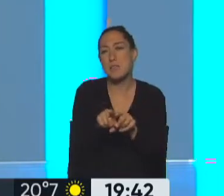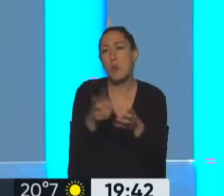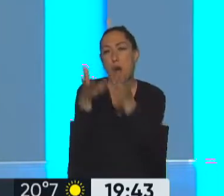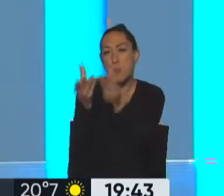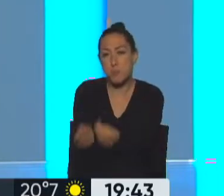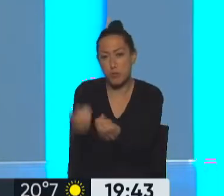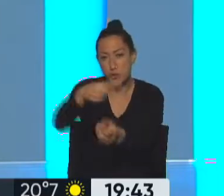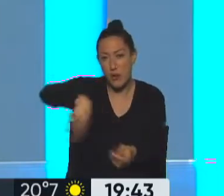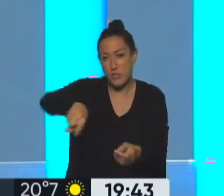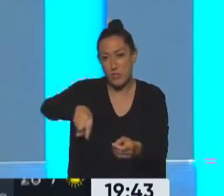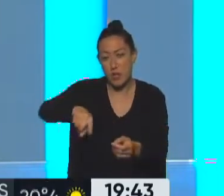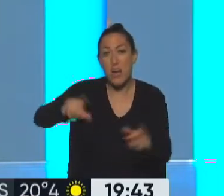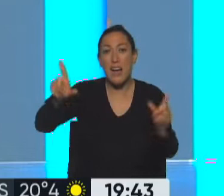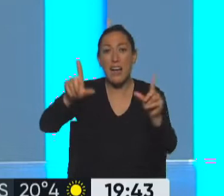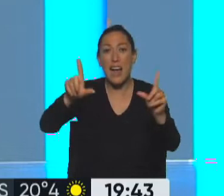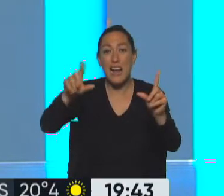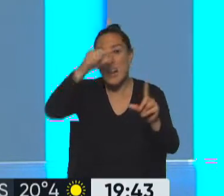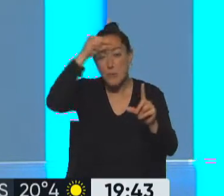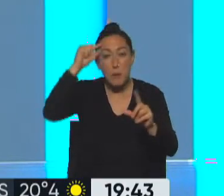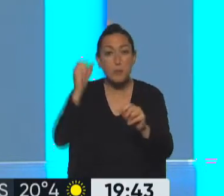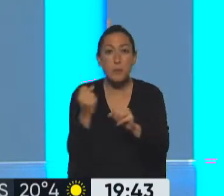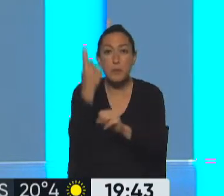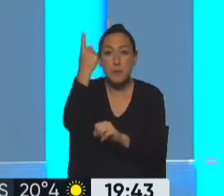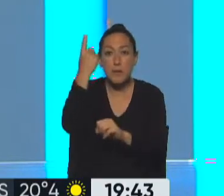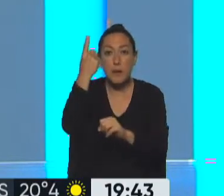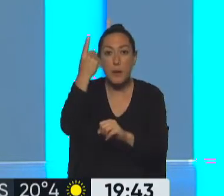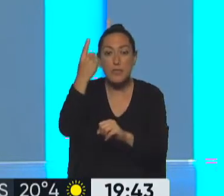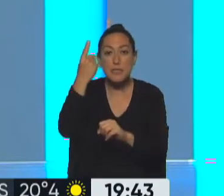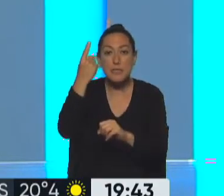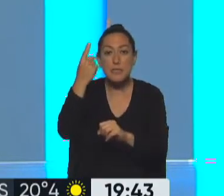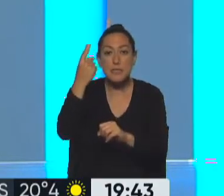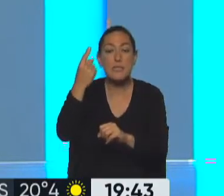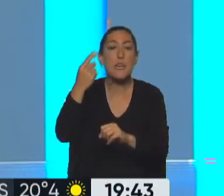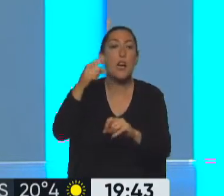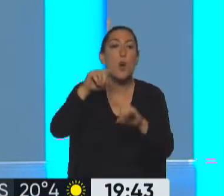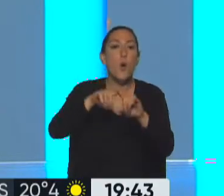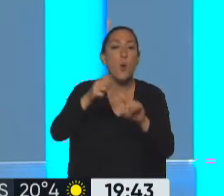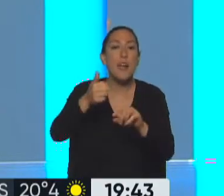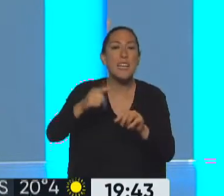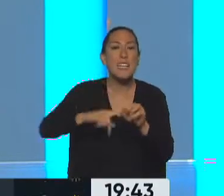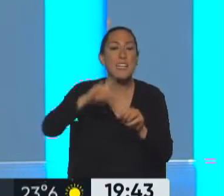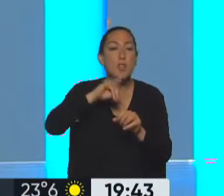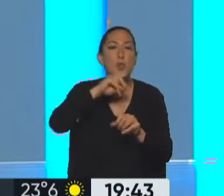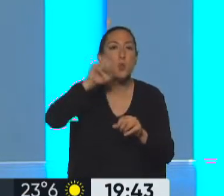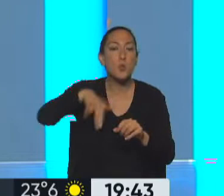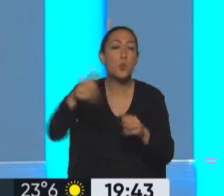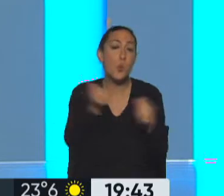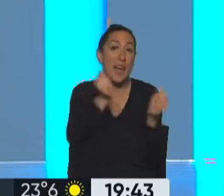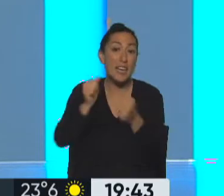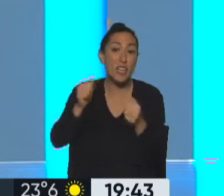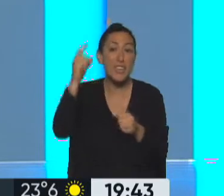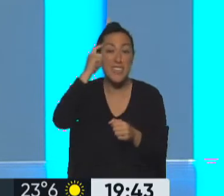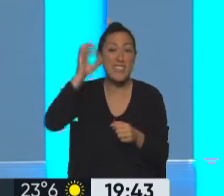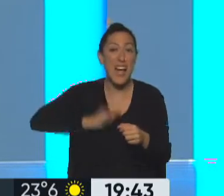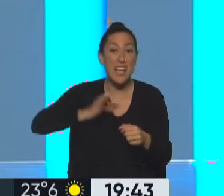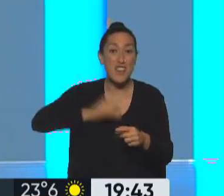porque el primer canal mapuche de la Argentina el canal indígena O al quinto un sitio en la ciudad de Bariloche festeja sus 10